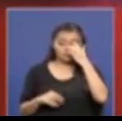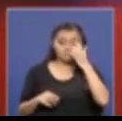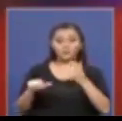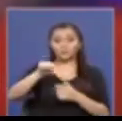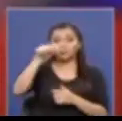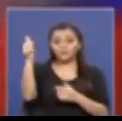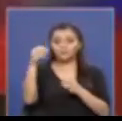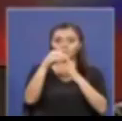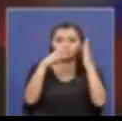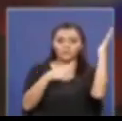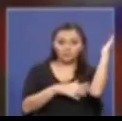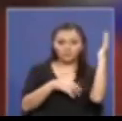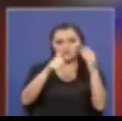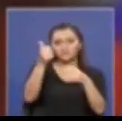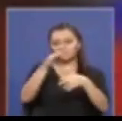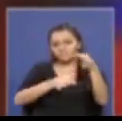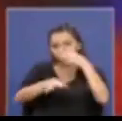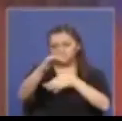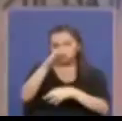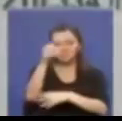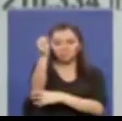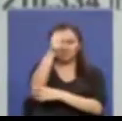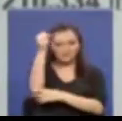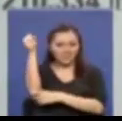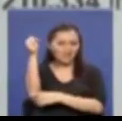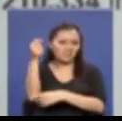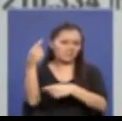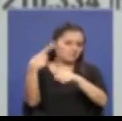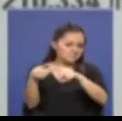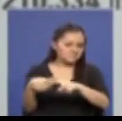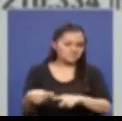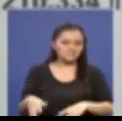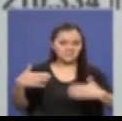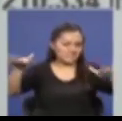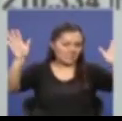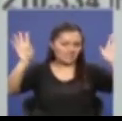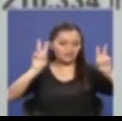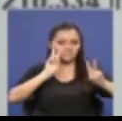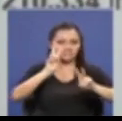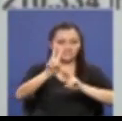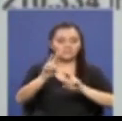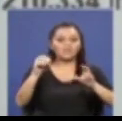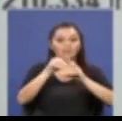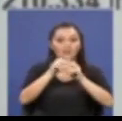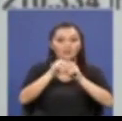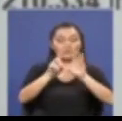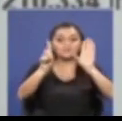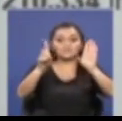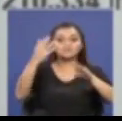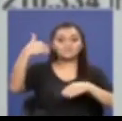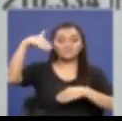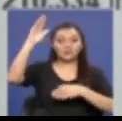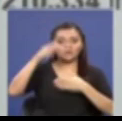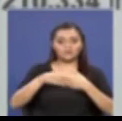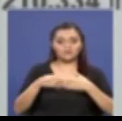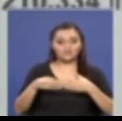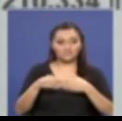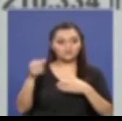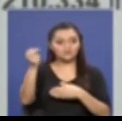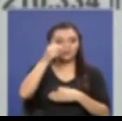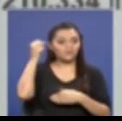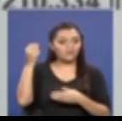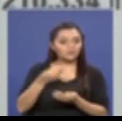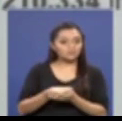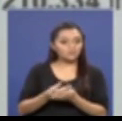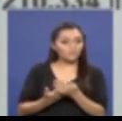Otros programas y proyectos, sustitución de refrigeradoras, ya habíamos visto, ¿ya? Esto nos ahorra 6 millones al año, tener refrigeradoras más